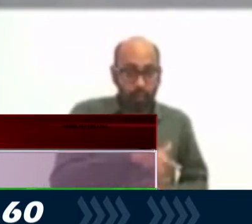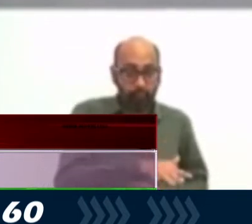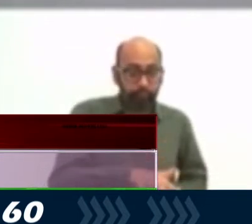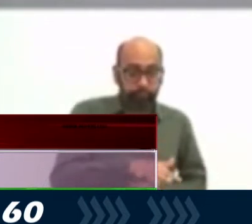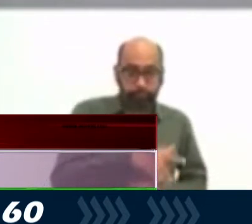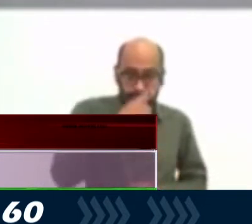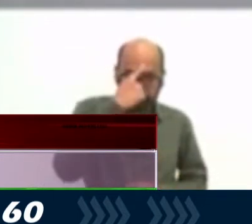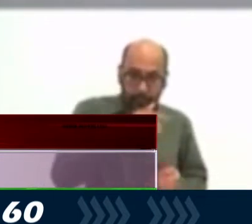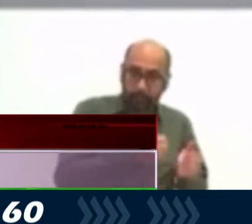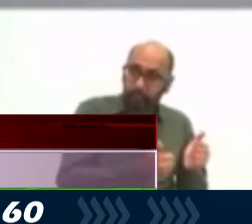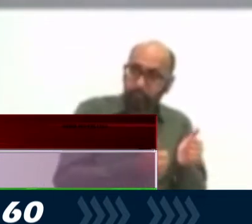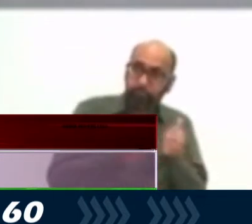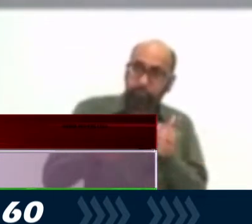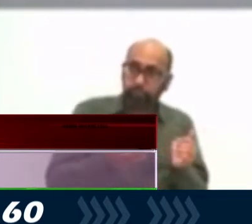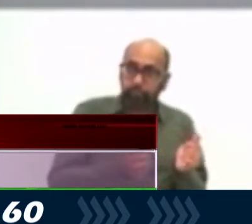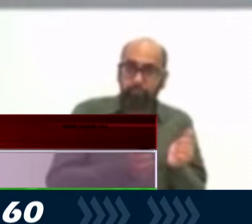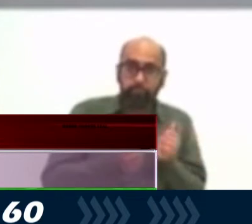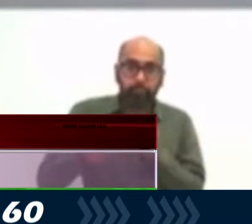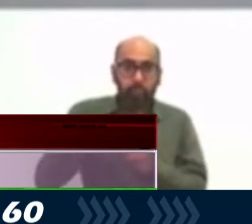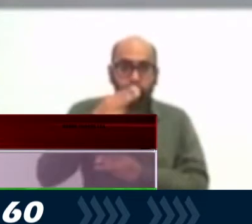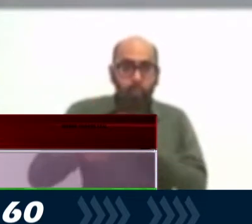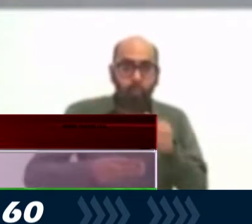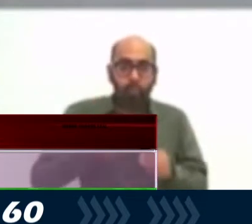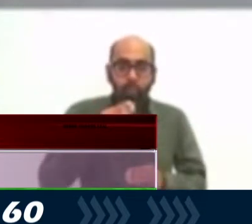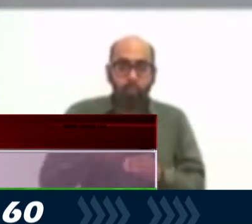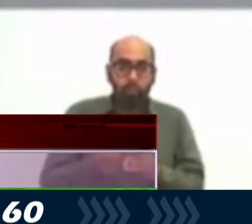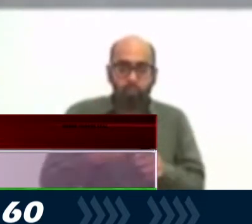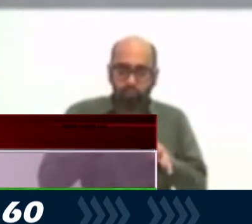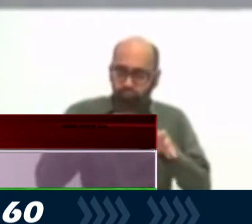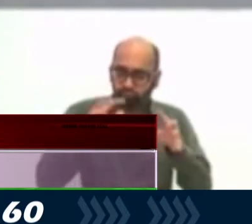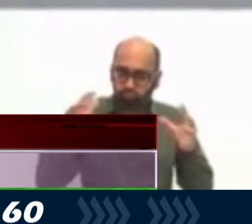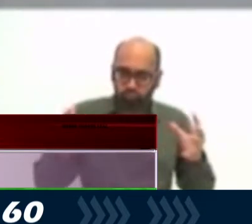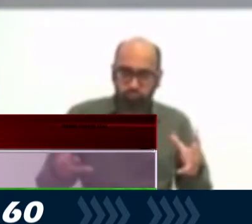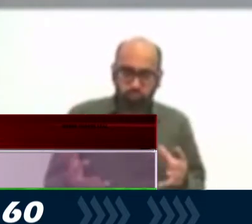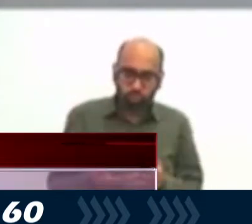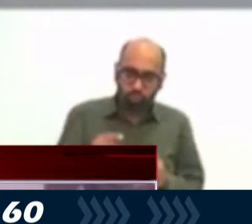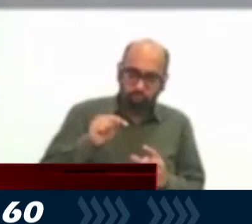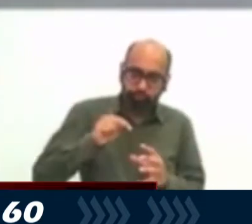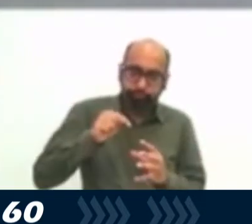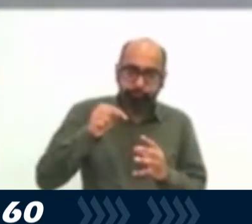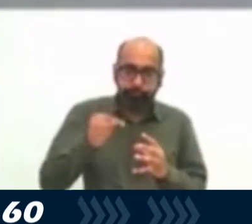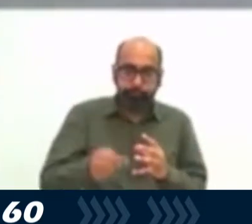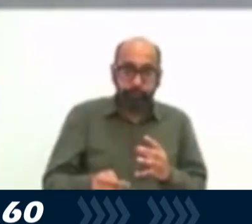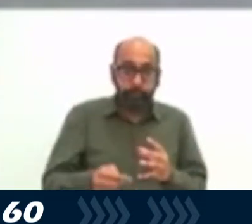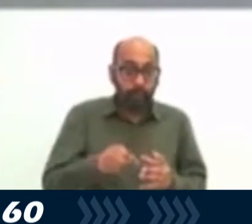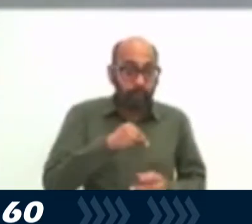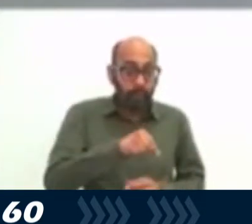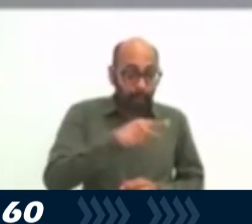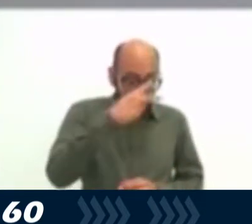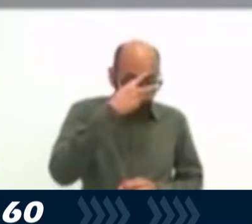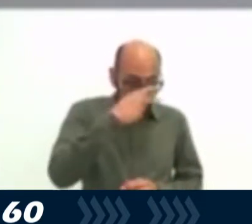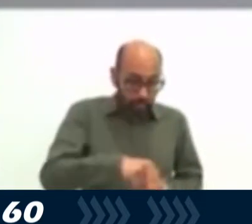exportación a todo el mundo, principalmente en la ruta México hacia Pacífico.